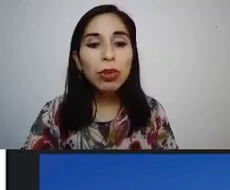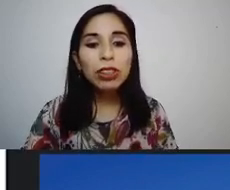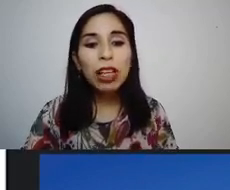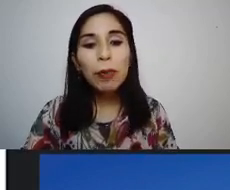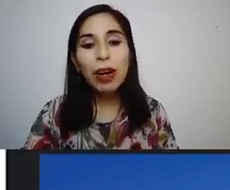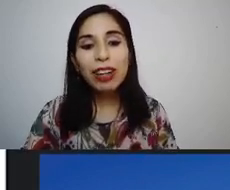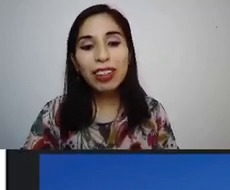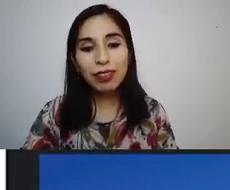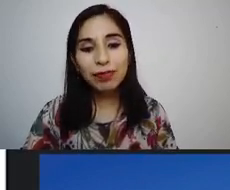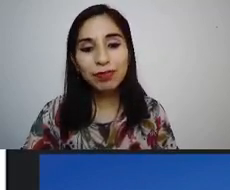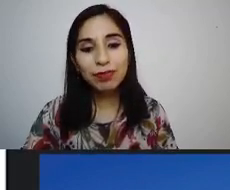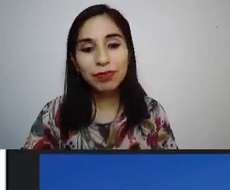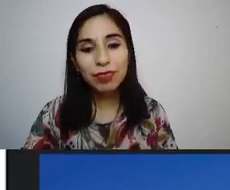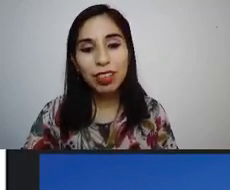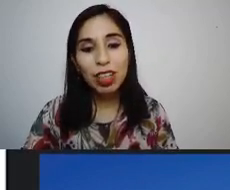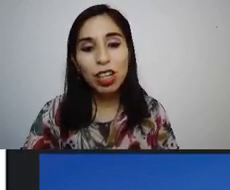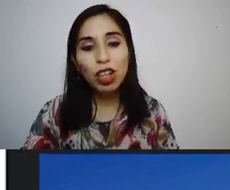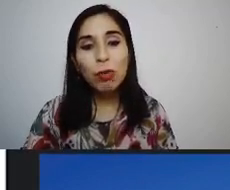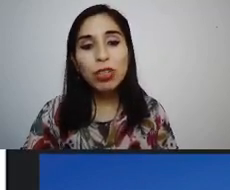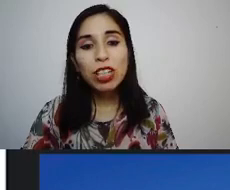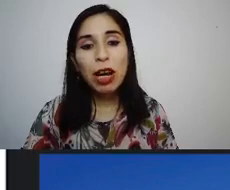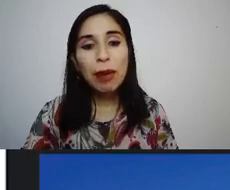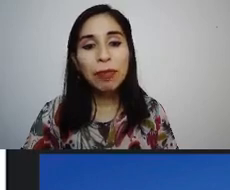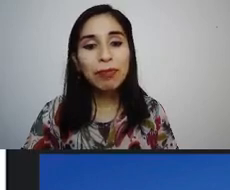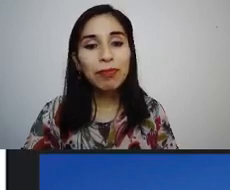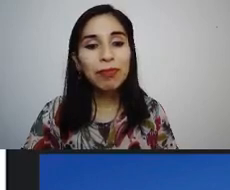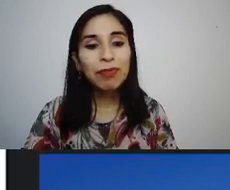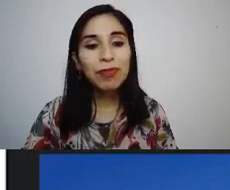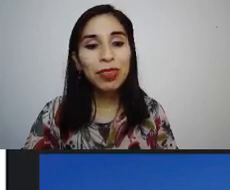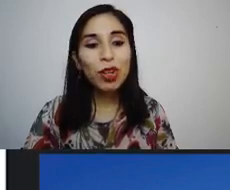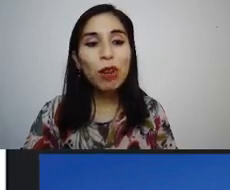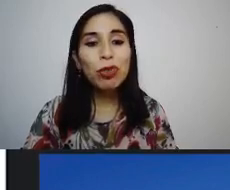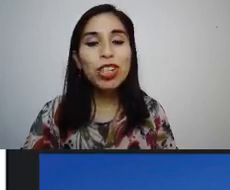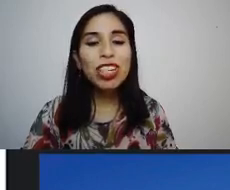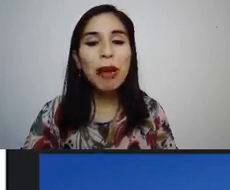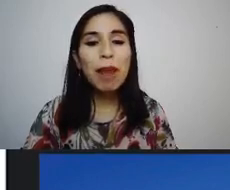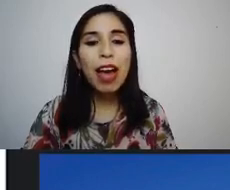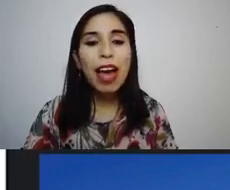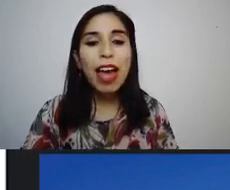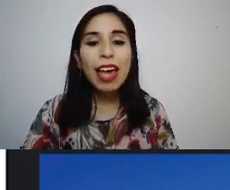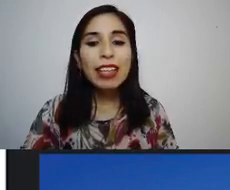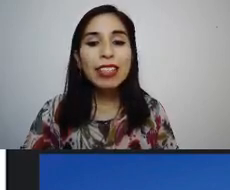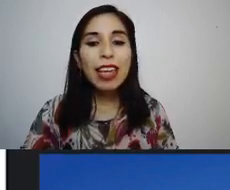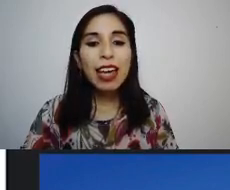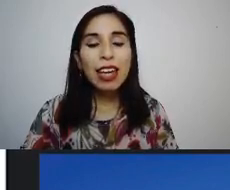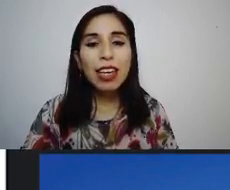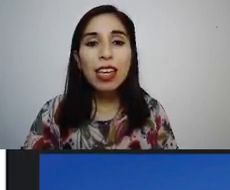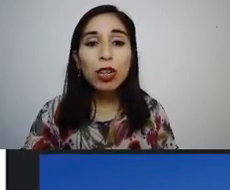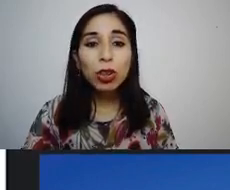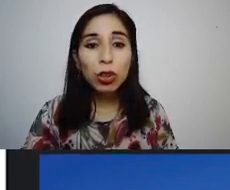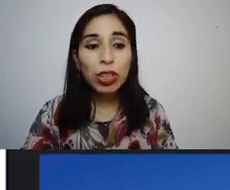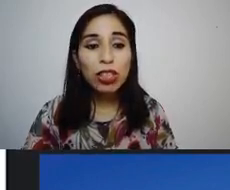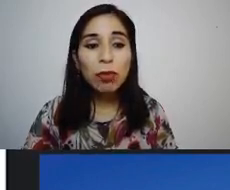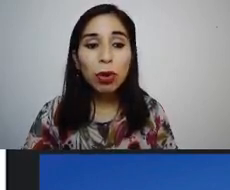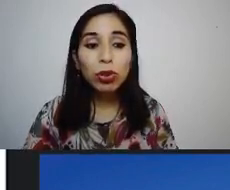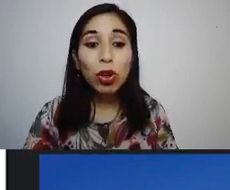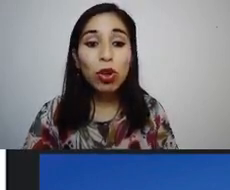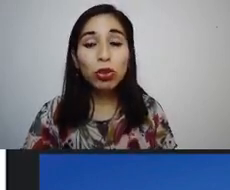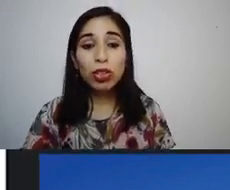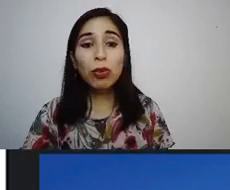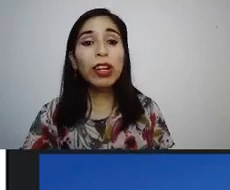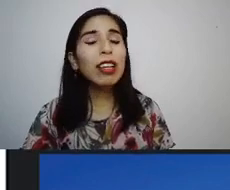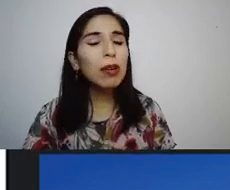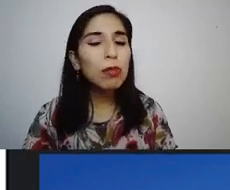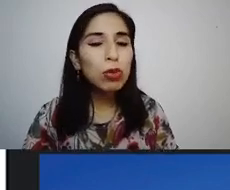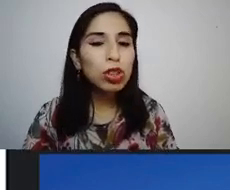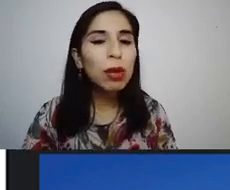gran amigo está por aquí cómo se llama cómo se llama este icono este botón